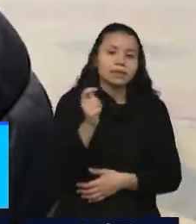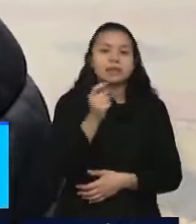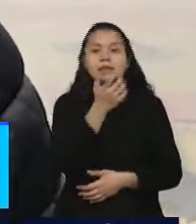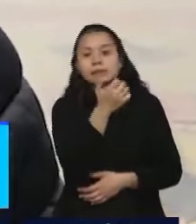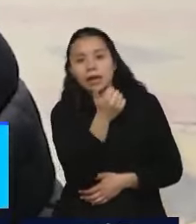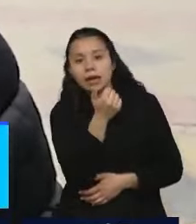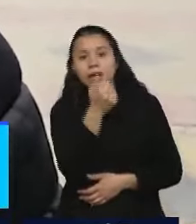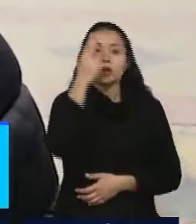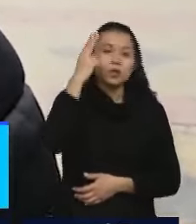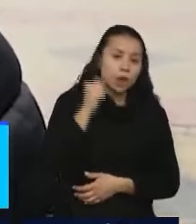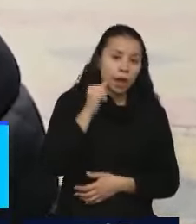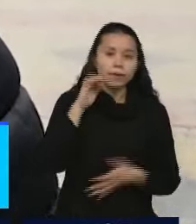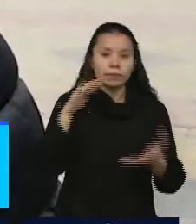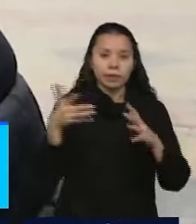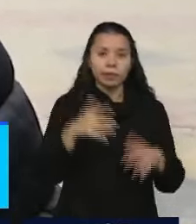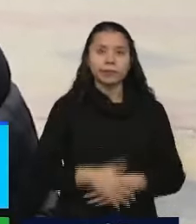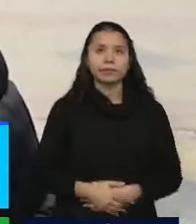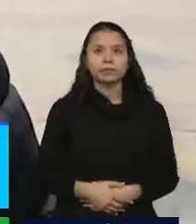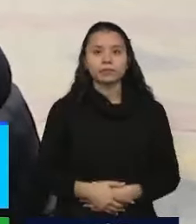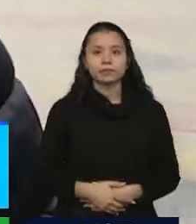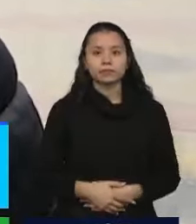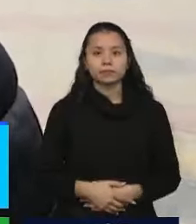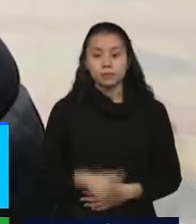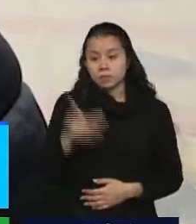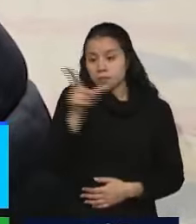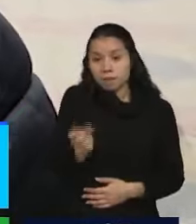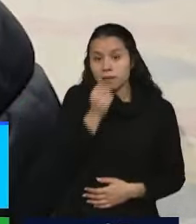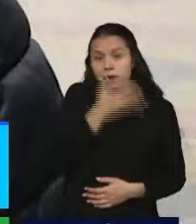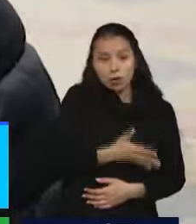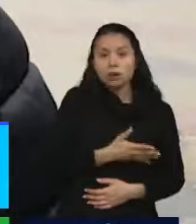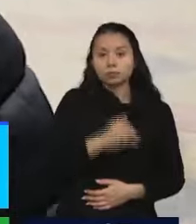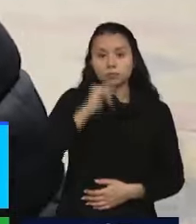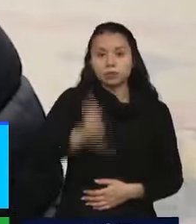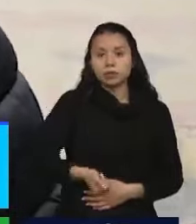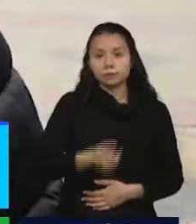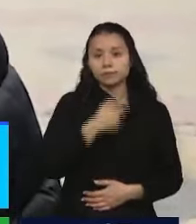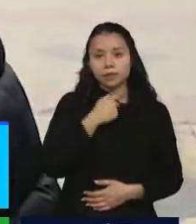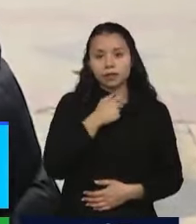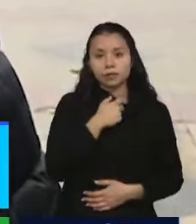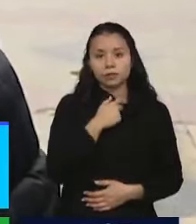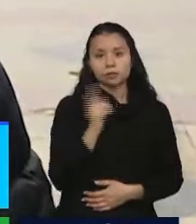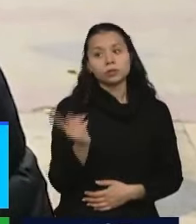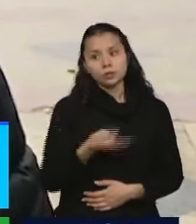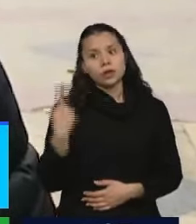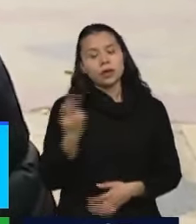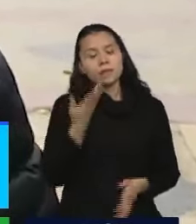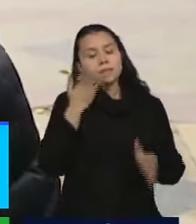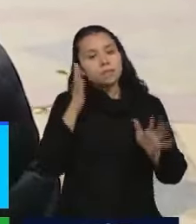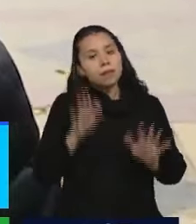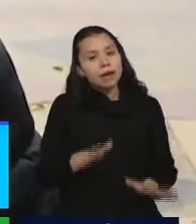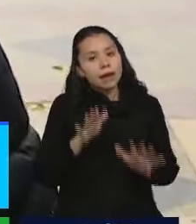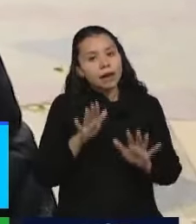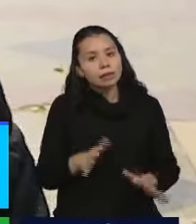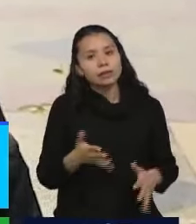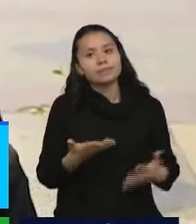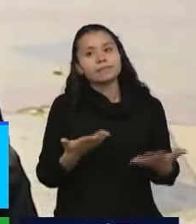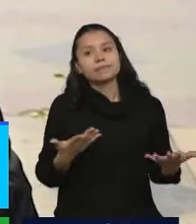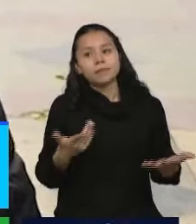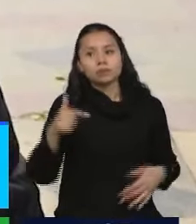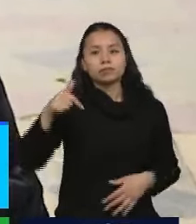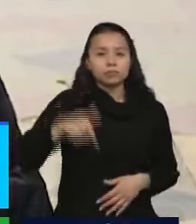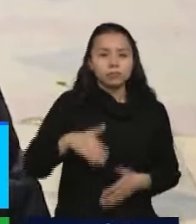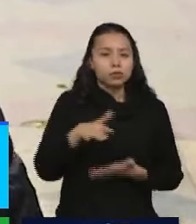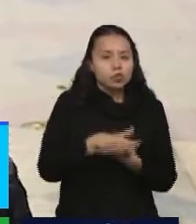Todos pensamos que queremos un país mejor para nosotros. Seguimos teniendo esperanza, pero los resultados los estamos